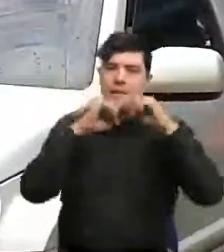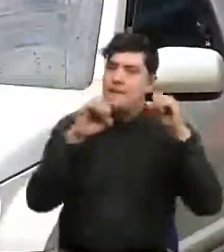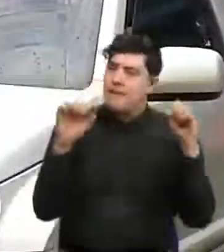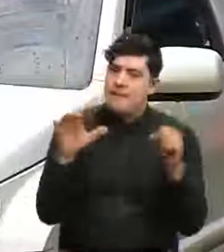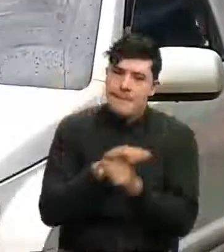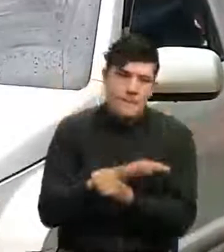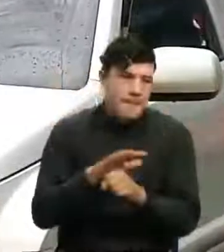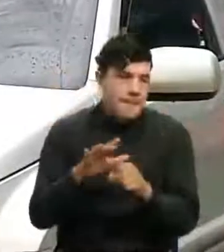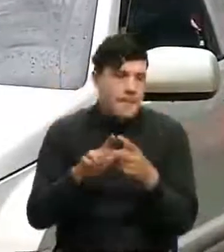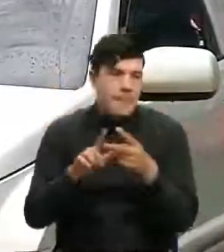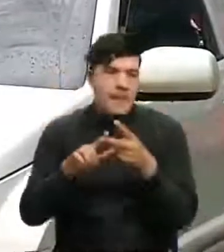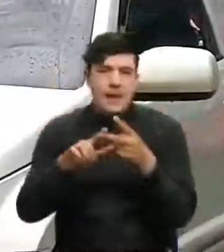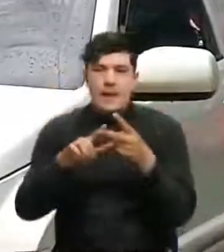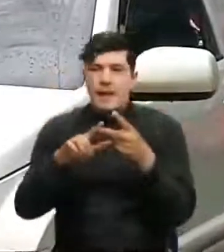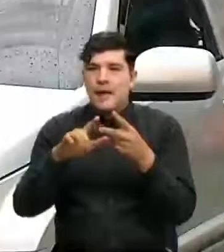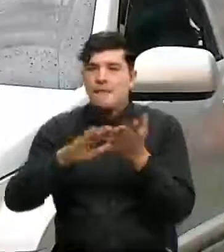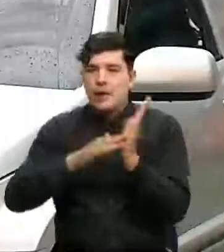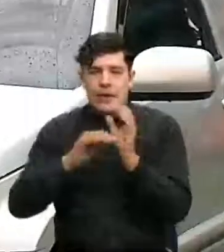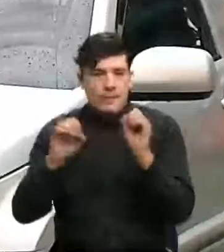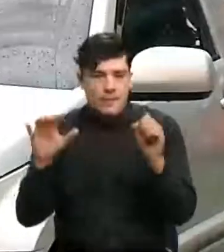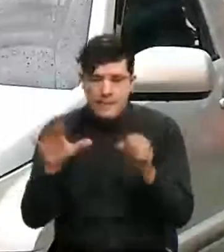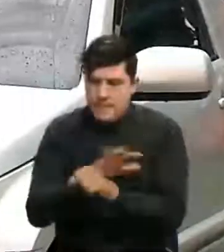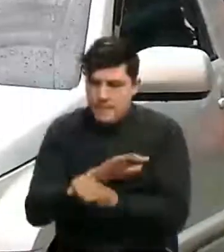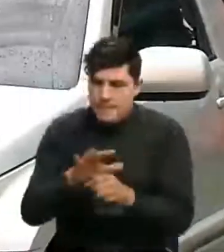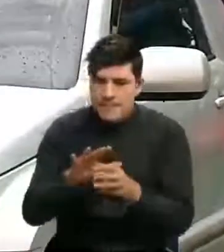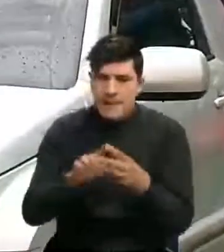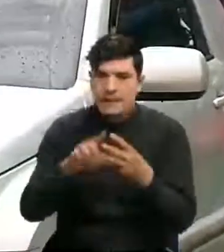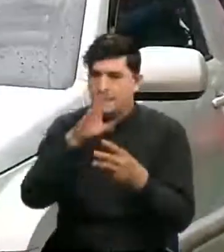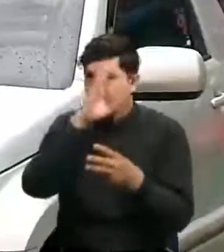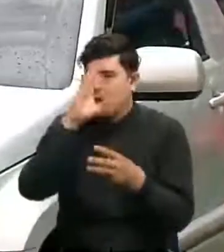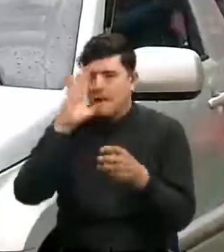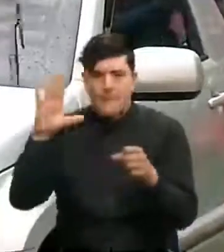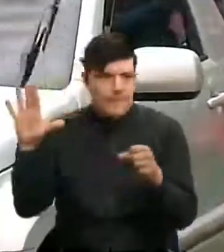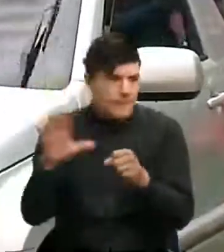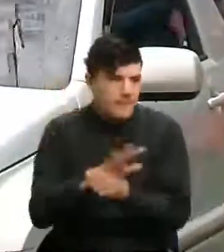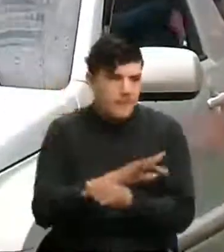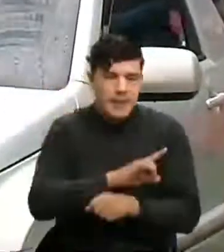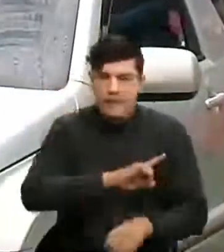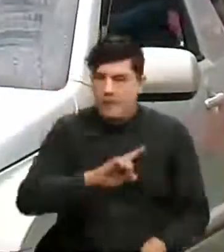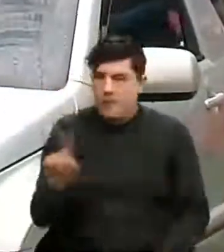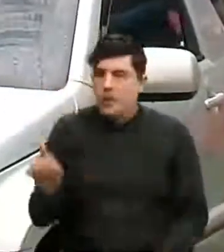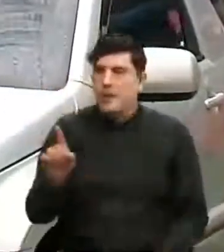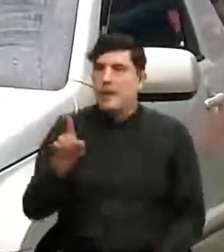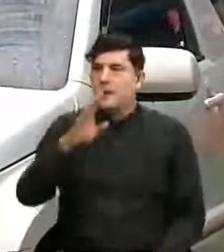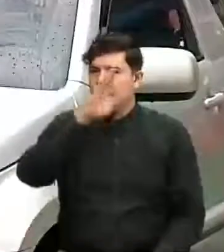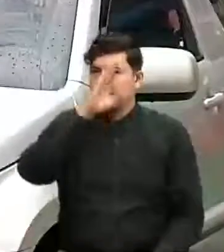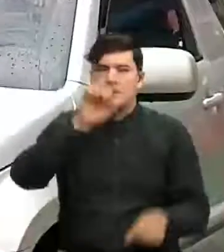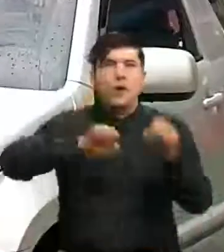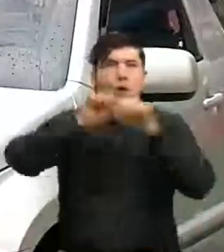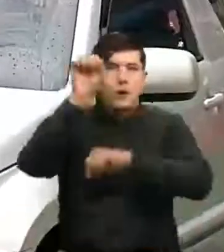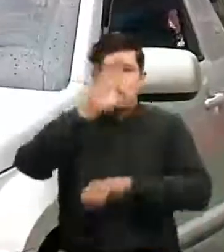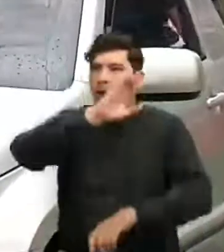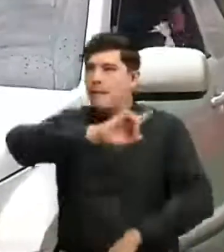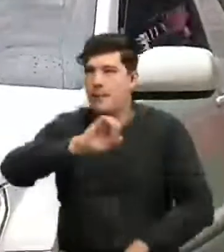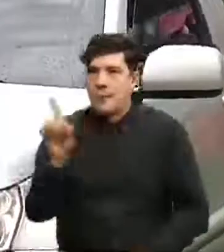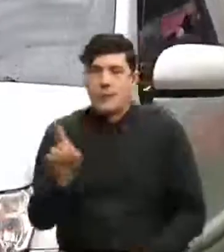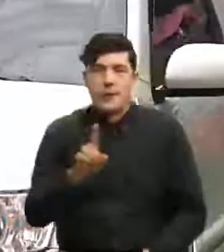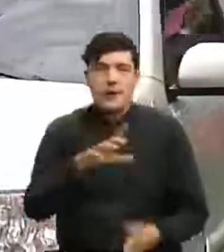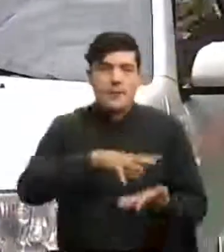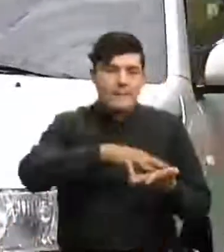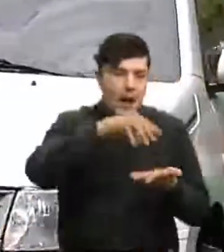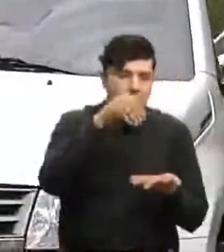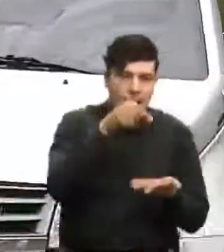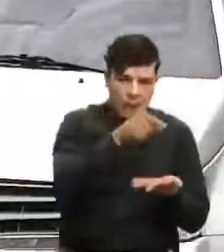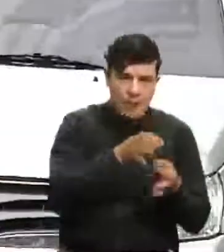en el municipio de San Gil tampoco hay camas UCI libres, en el municipio del Socorro tampoco, y en el municipio de Málaga tampoco hay camas